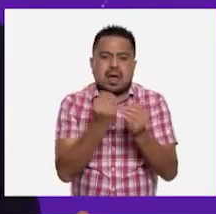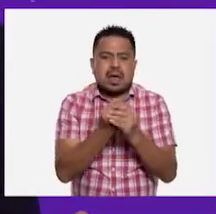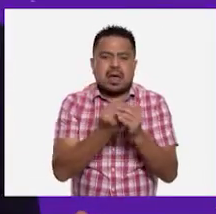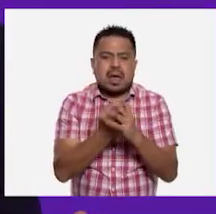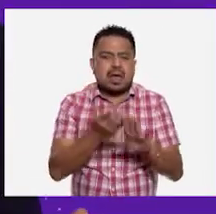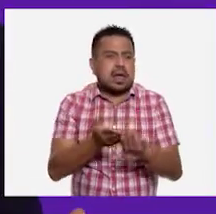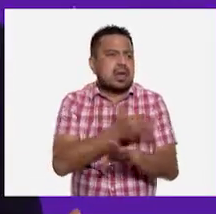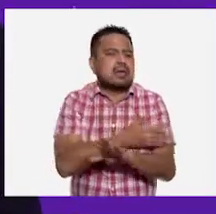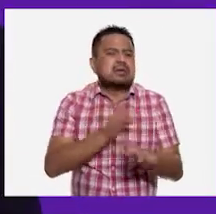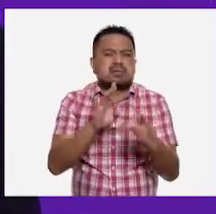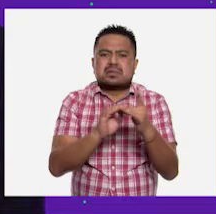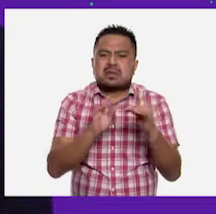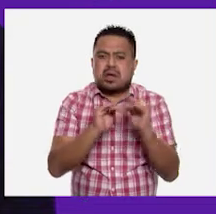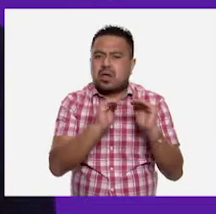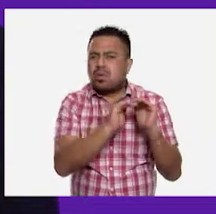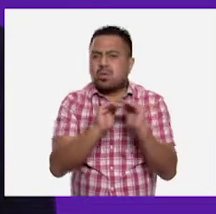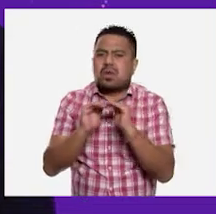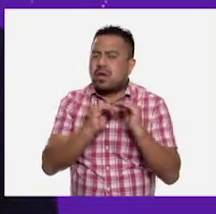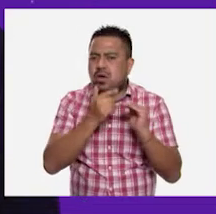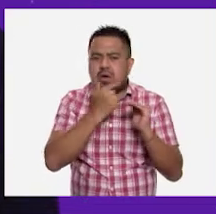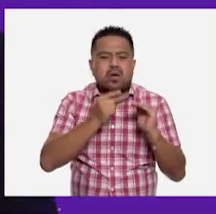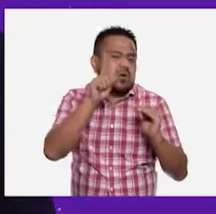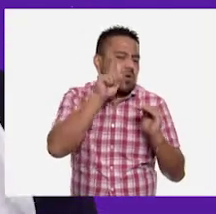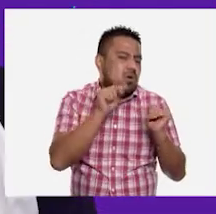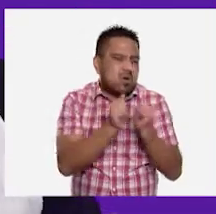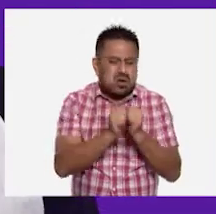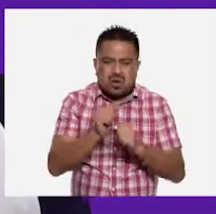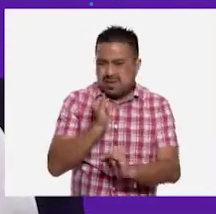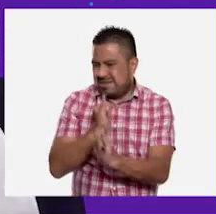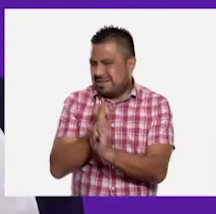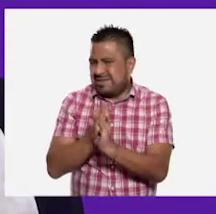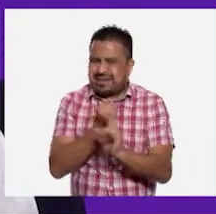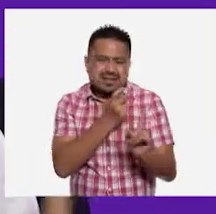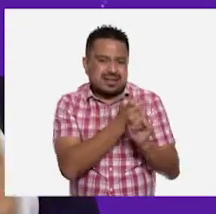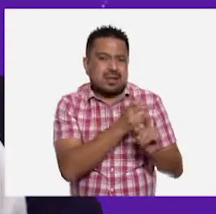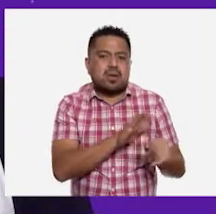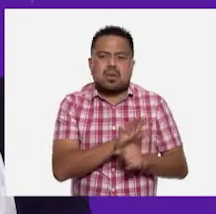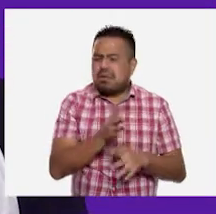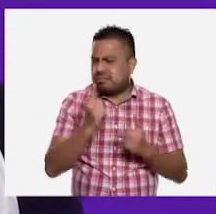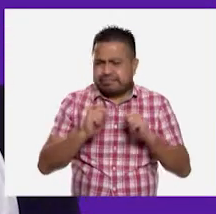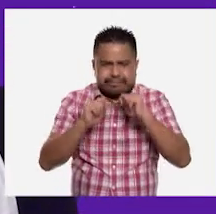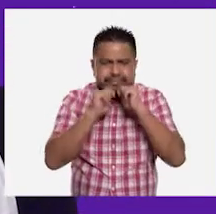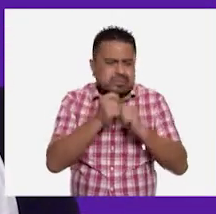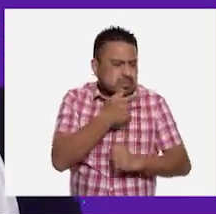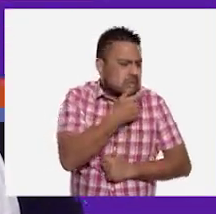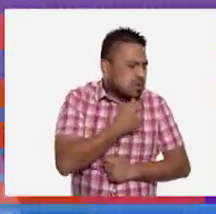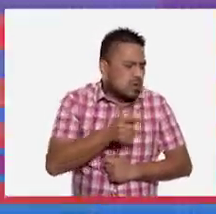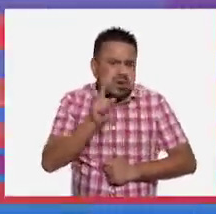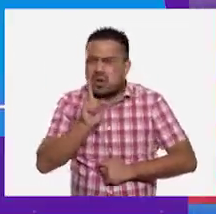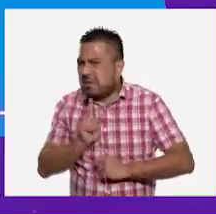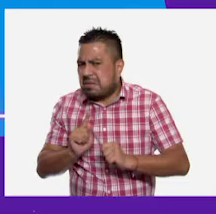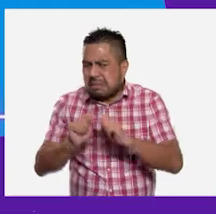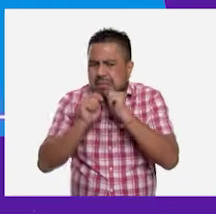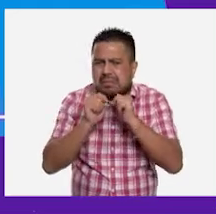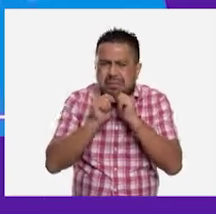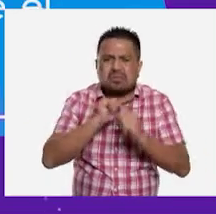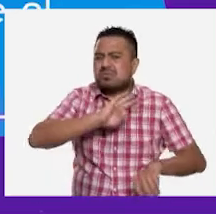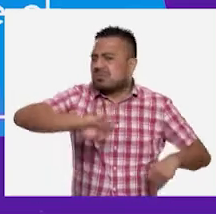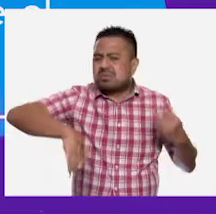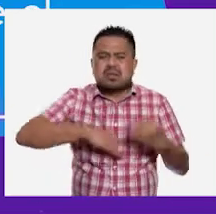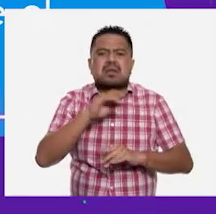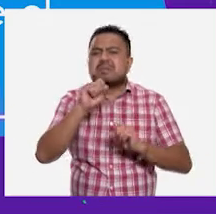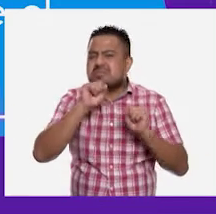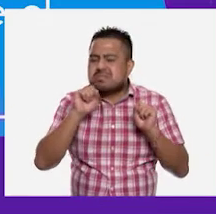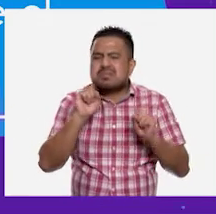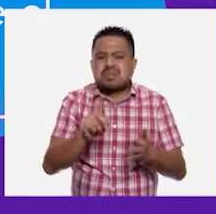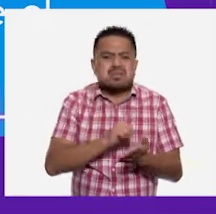anterior hablamos sobre la igualdad de género en los medios digitales? Es decir que, sin importar si somos mujeres u hombres, todos tenemos el